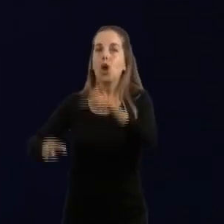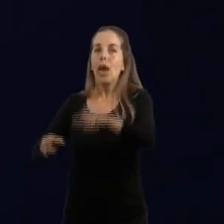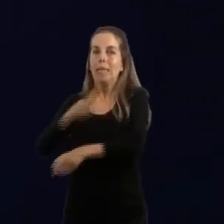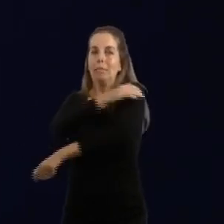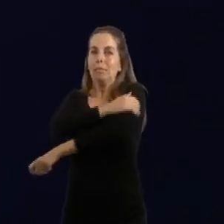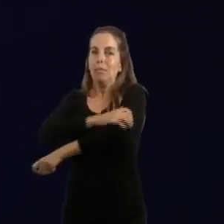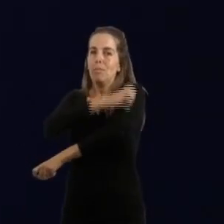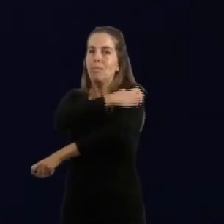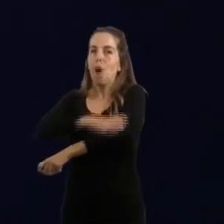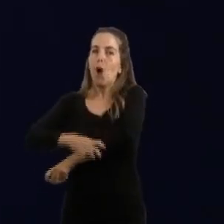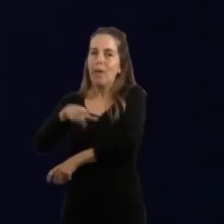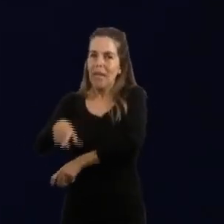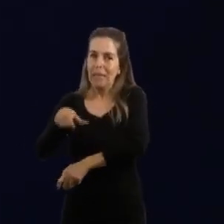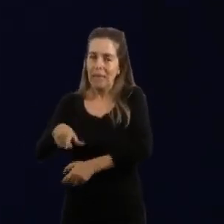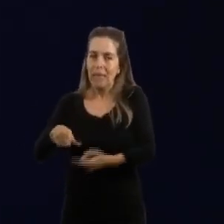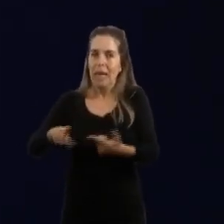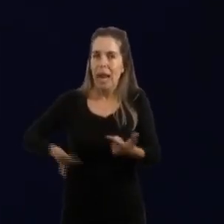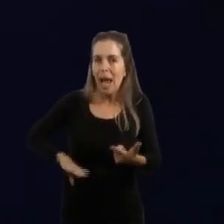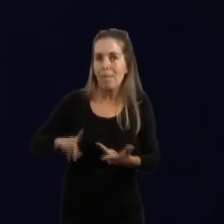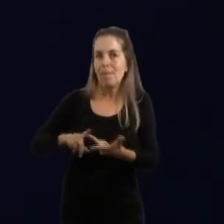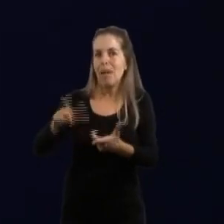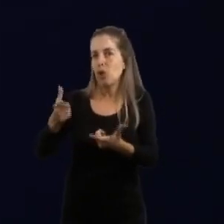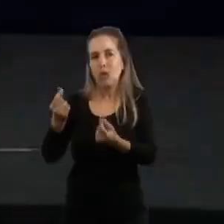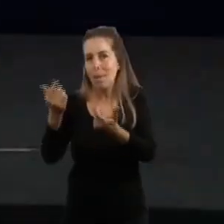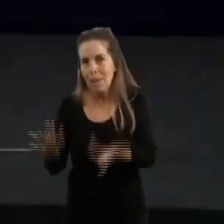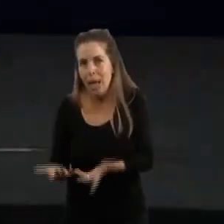a comer todos los días o a vivir dignamente.